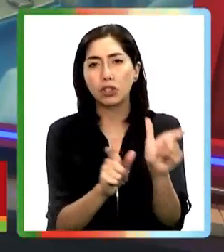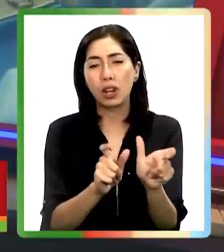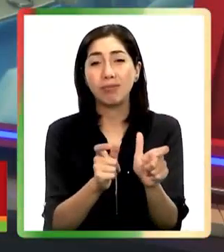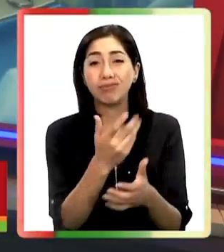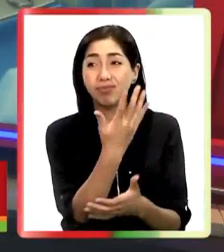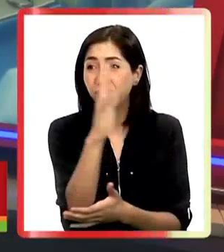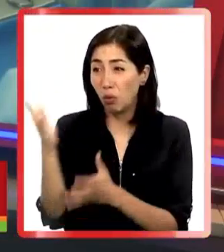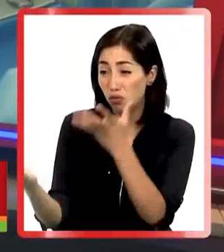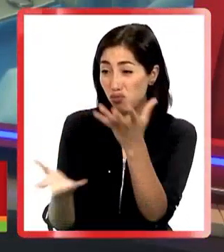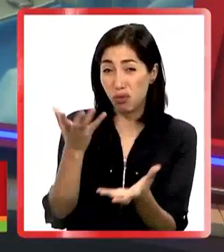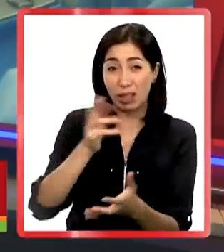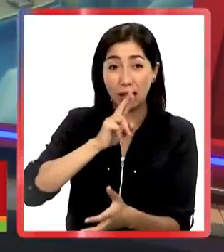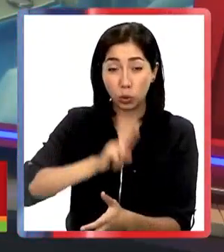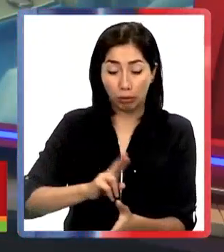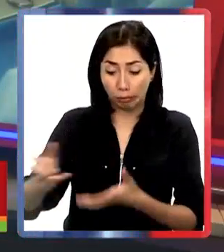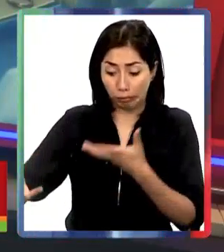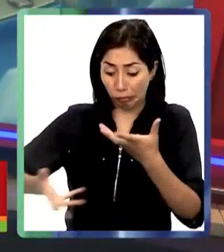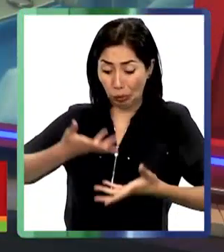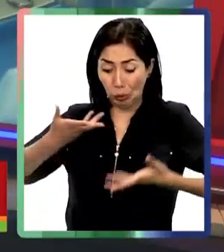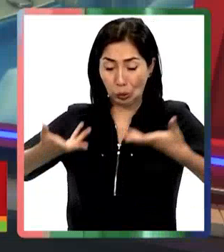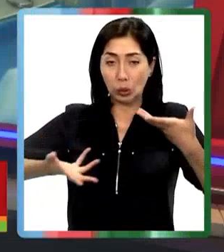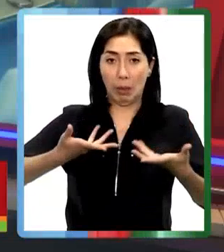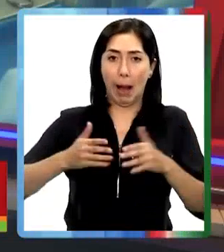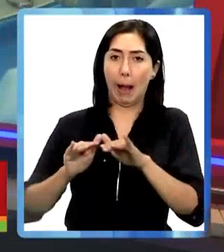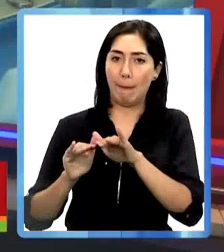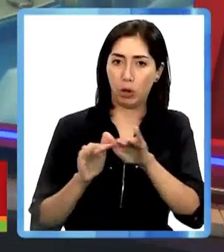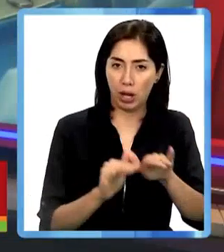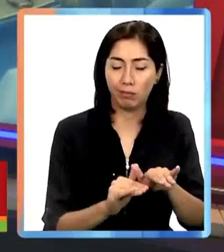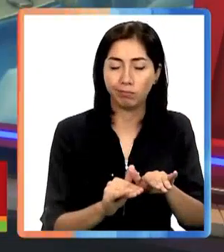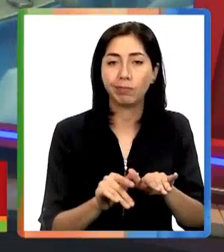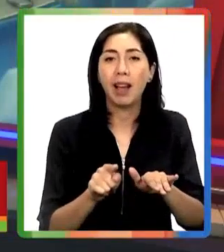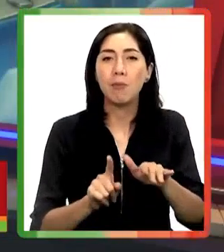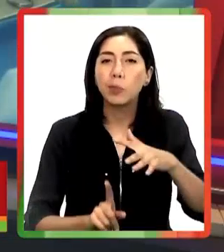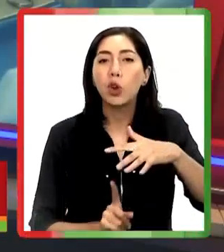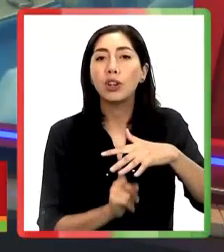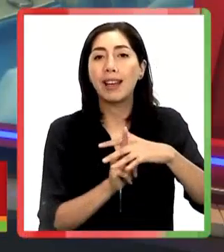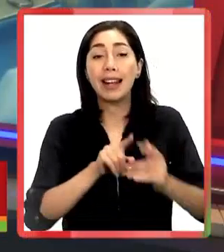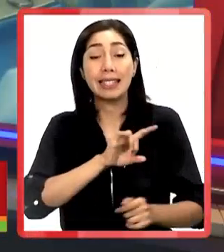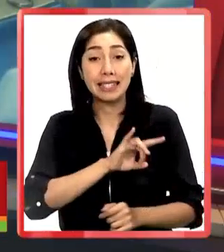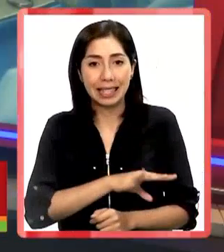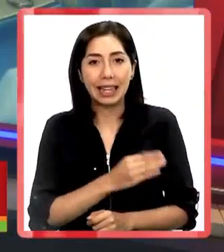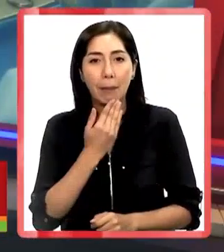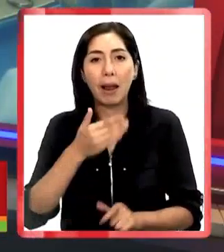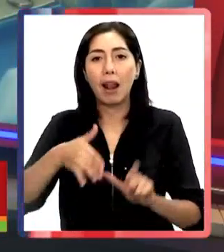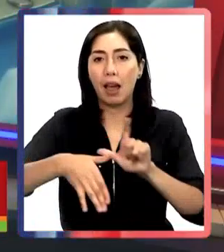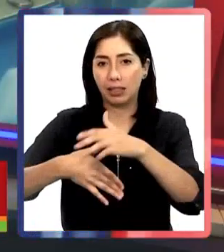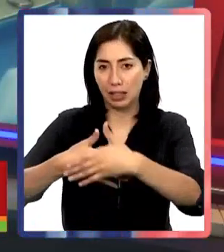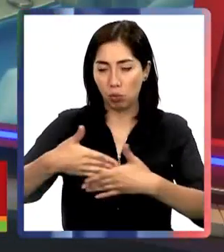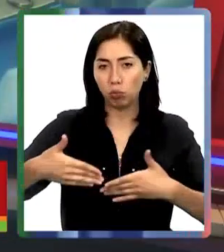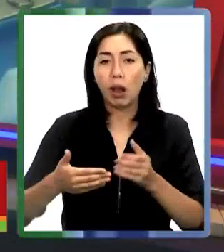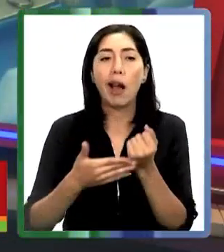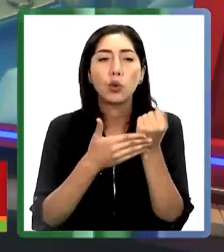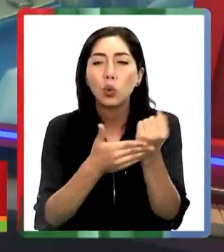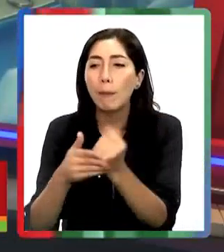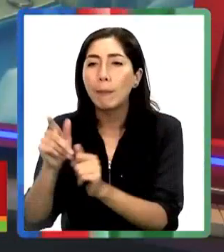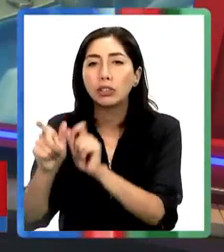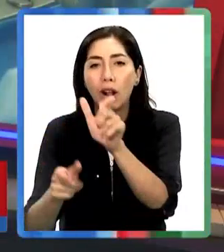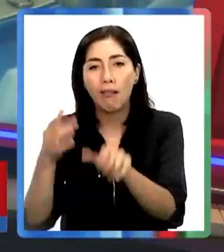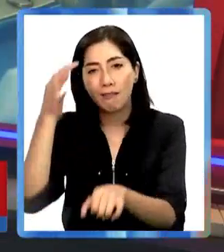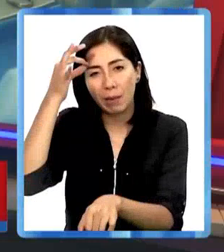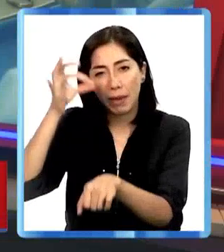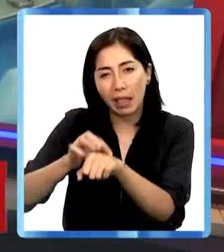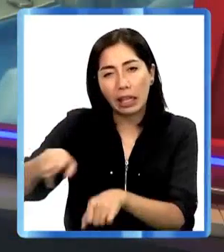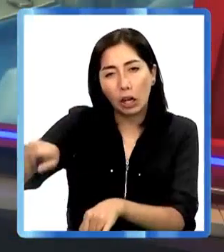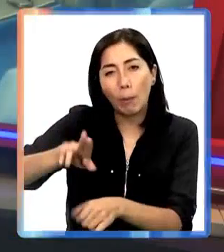los incendios forestales en el sur del país. Es una iniciativa pionera en Chile y América Latina, que también ayuda a personas con enfermedades